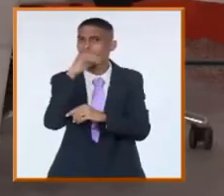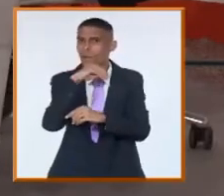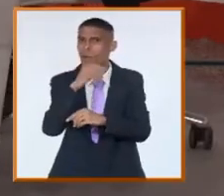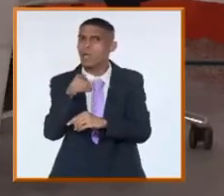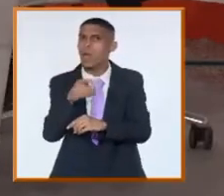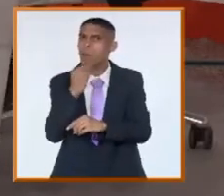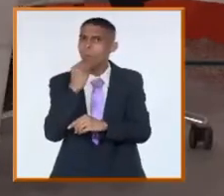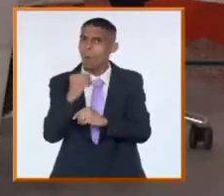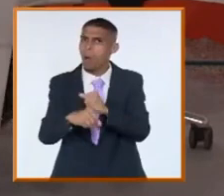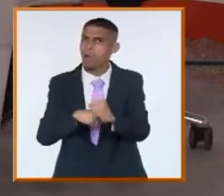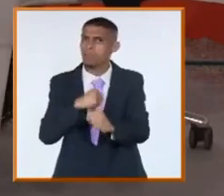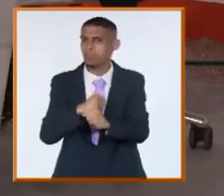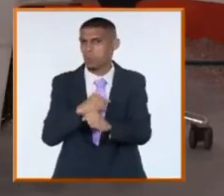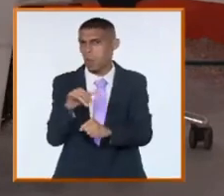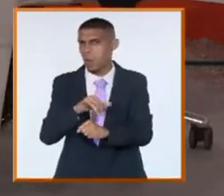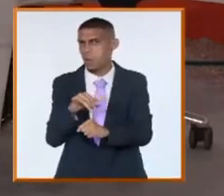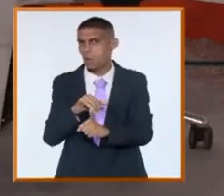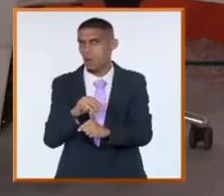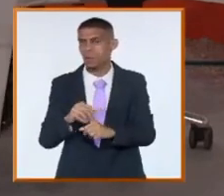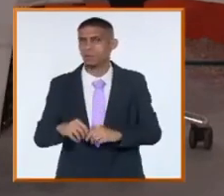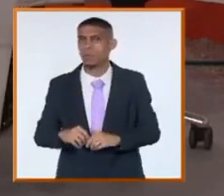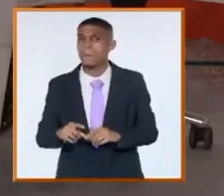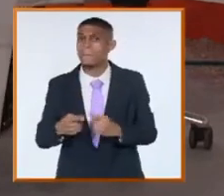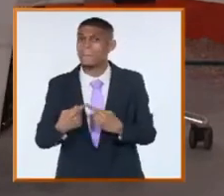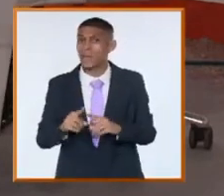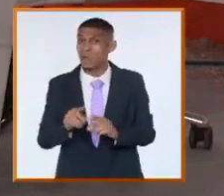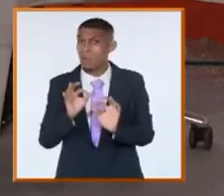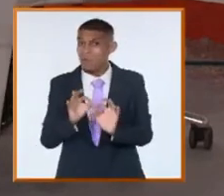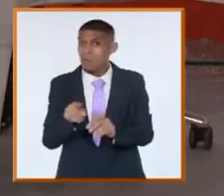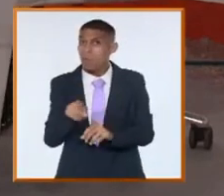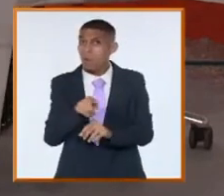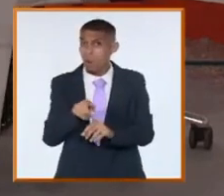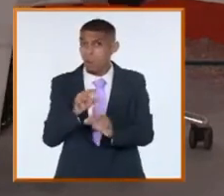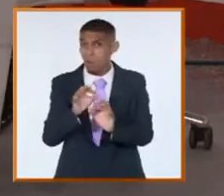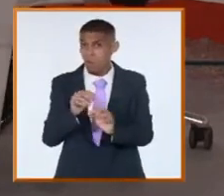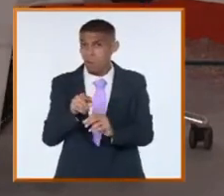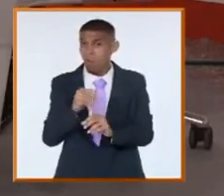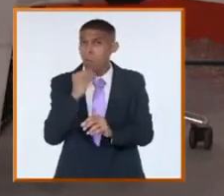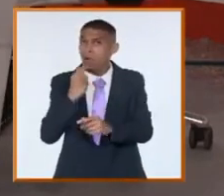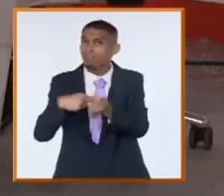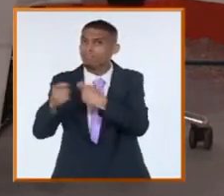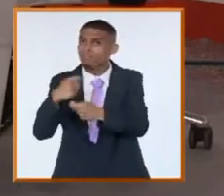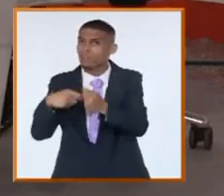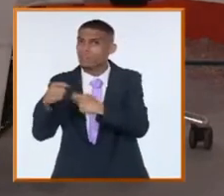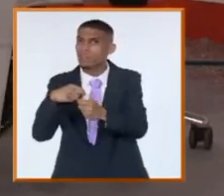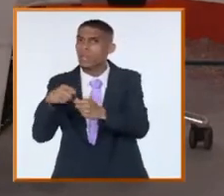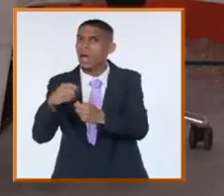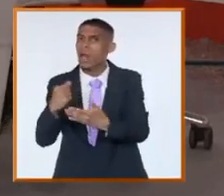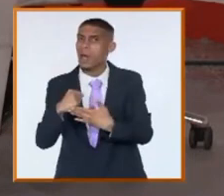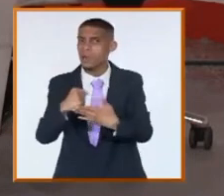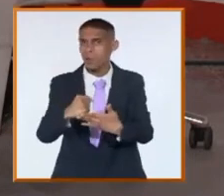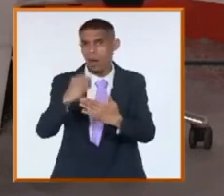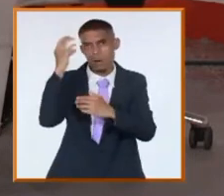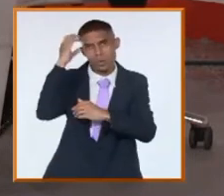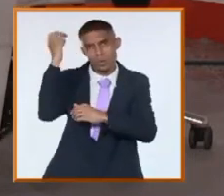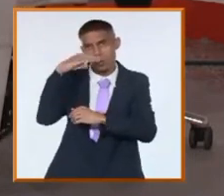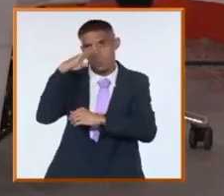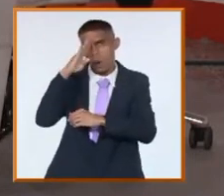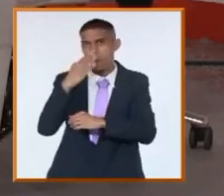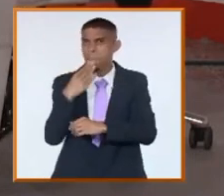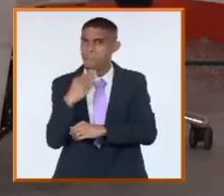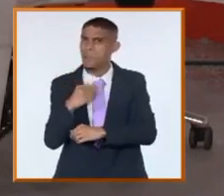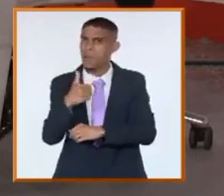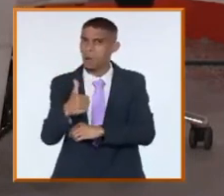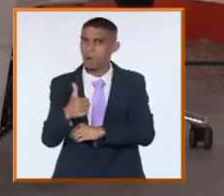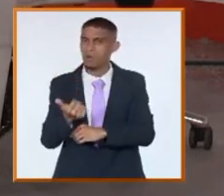ser complemento dentro de las propiedades esa disponibilidad y además poder exportar para obtener ingresos creo que va a ser sin duda de